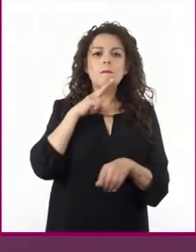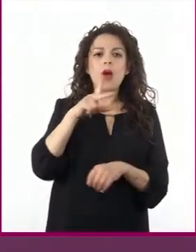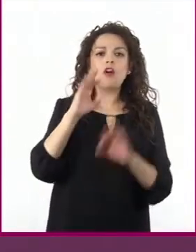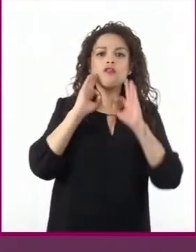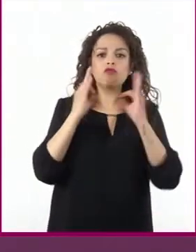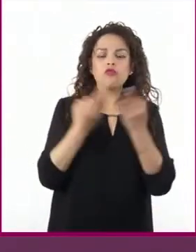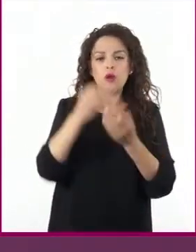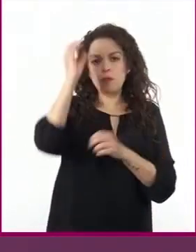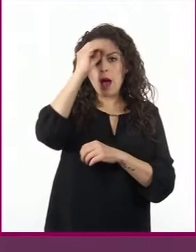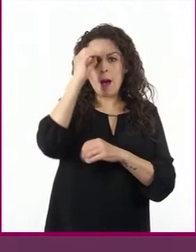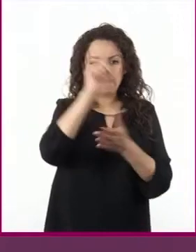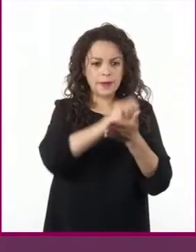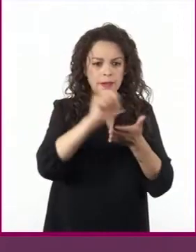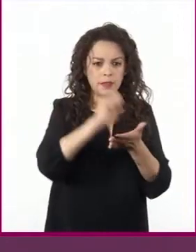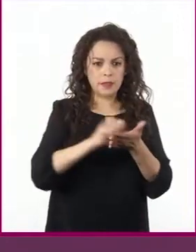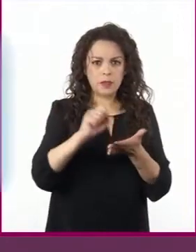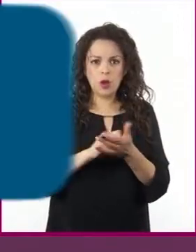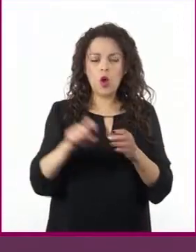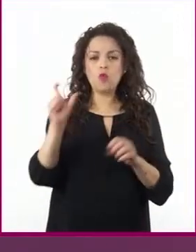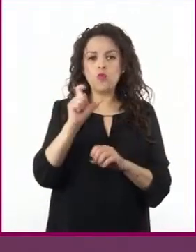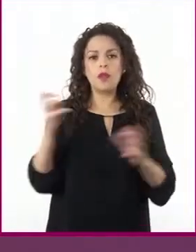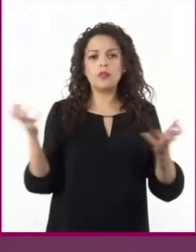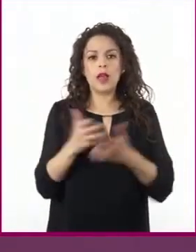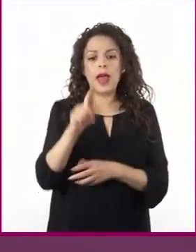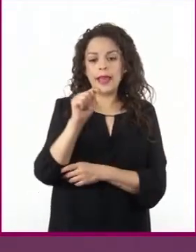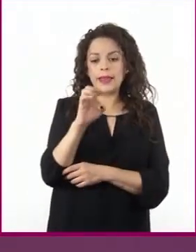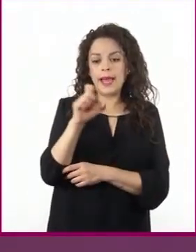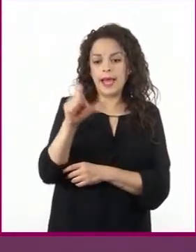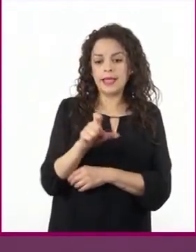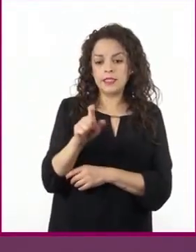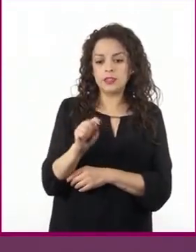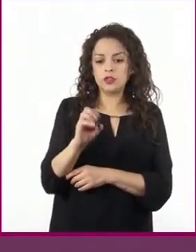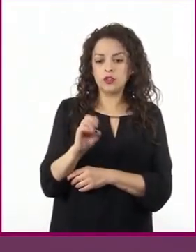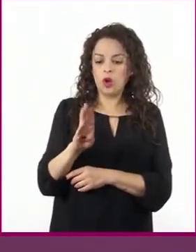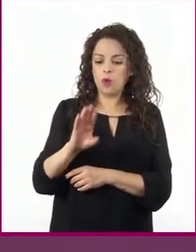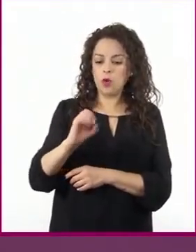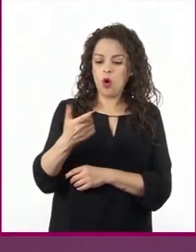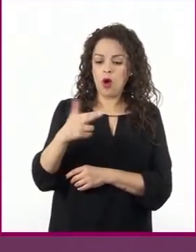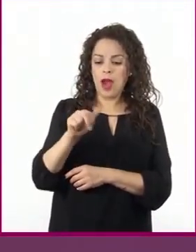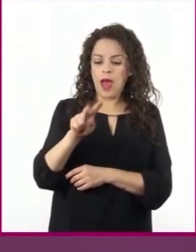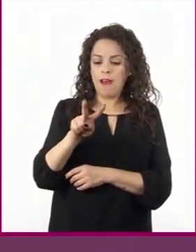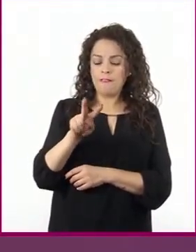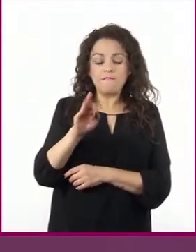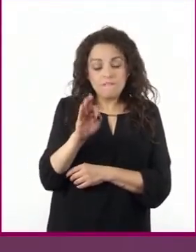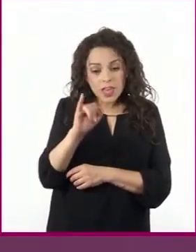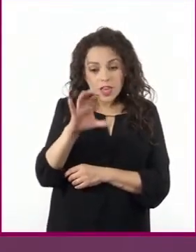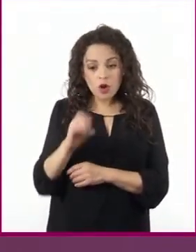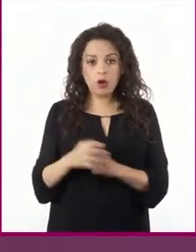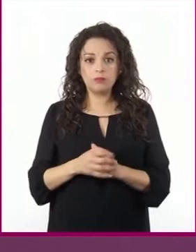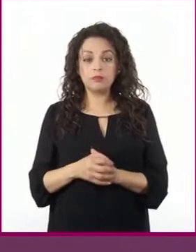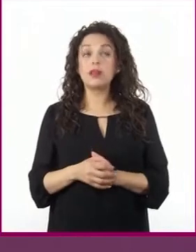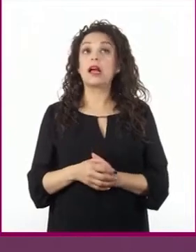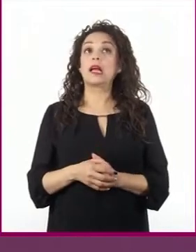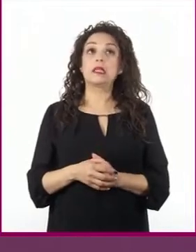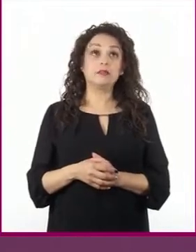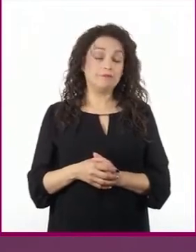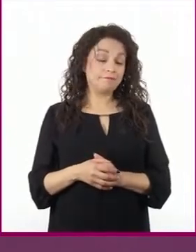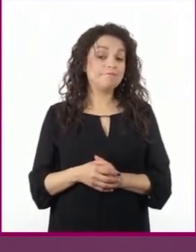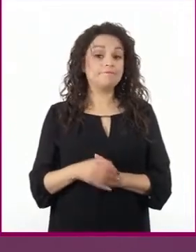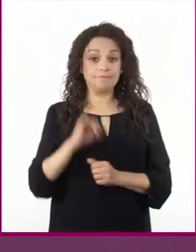personajes cuando realizamos un texto biográfico? Es todo un arte y para expresar nuestro